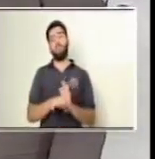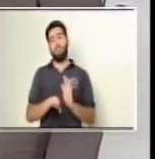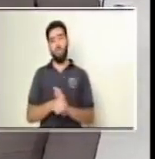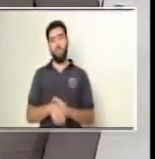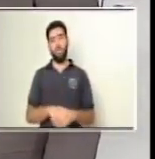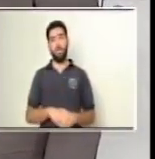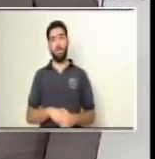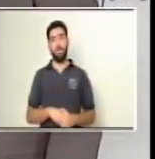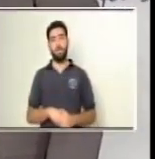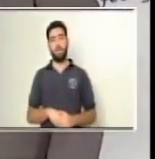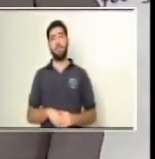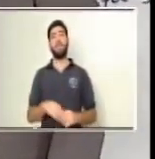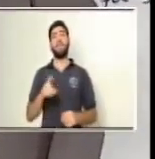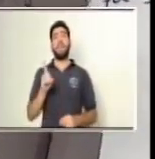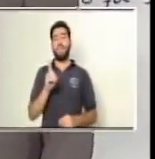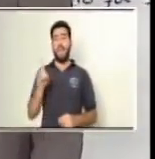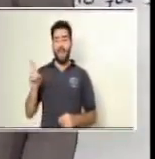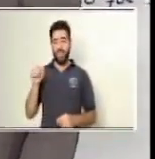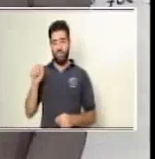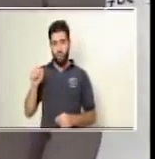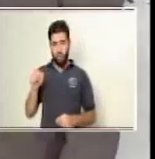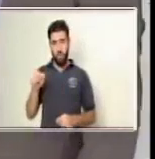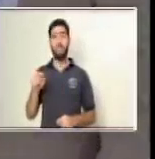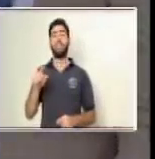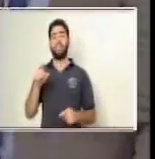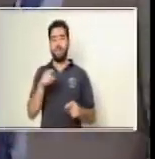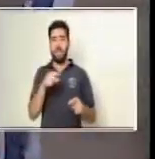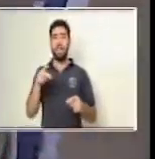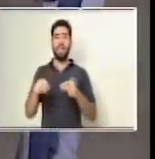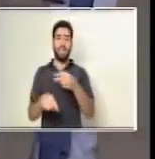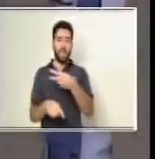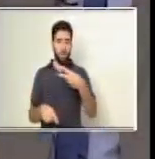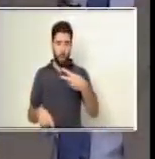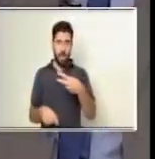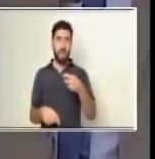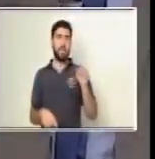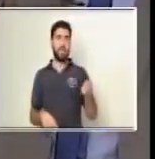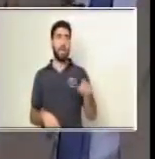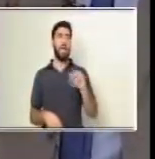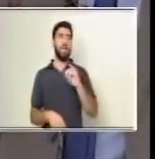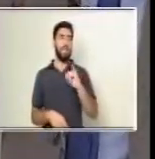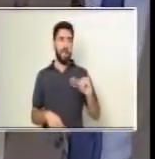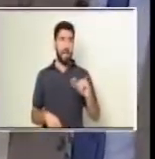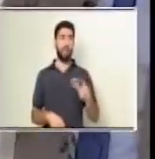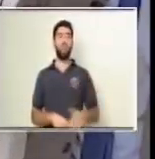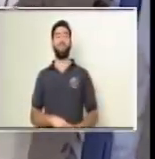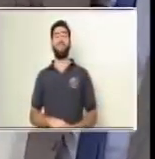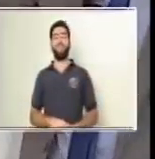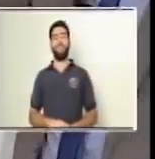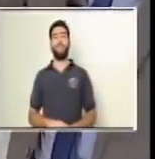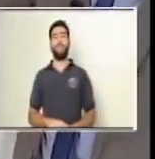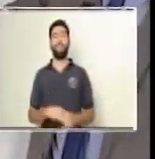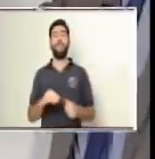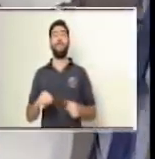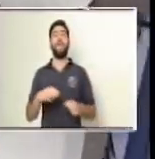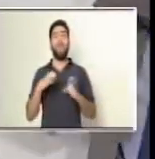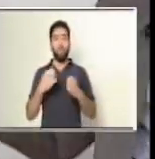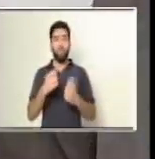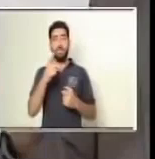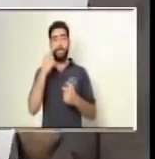tenemos al lado derecho van a ser iguales en valor a los que tenemos al lado izquierdo. He